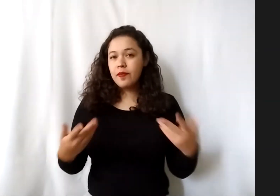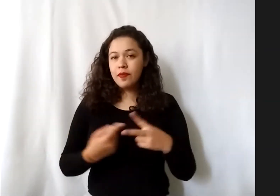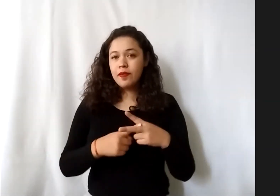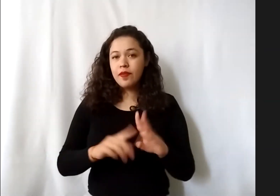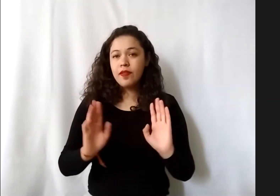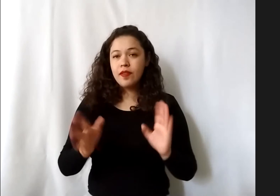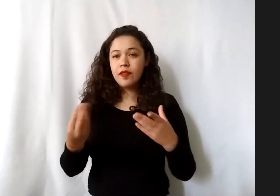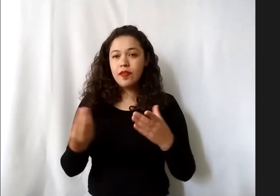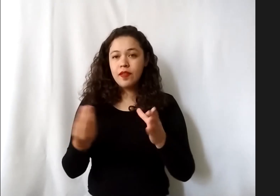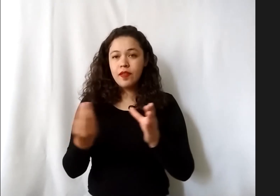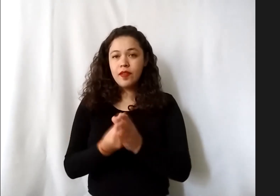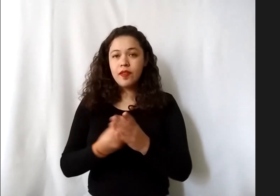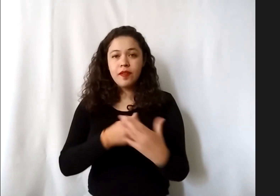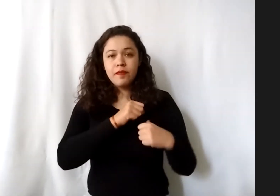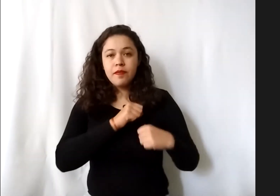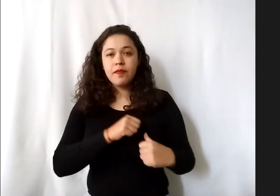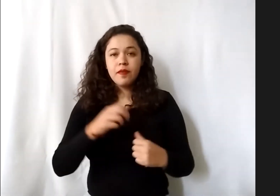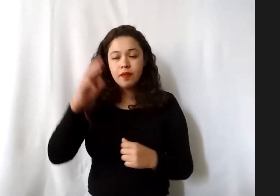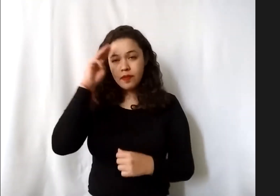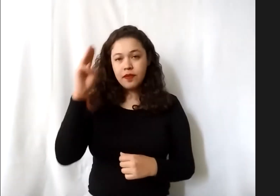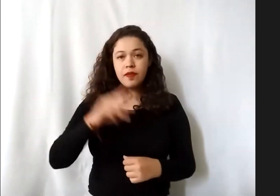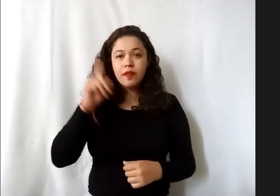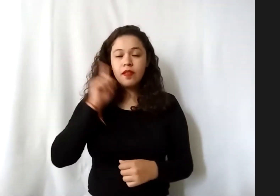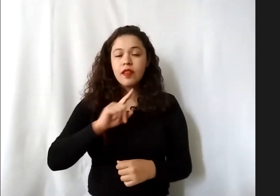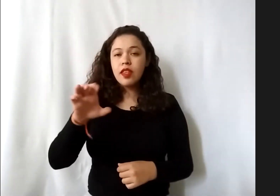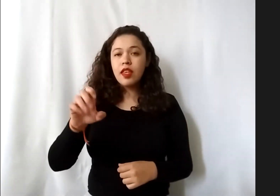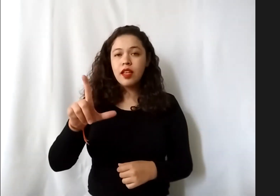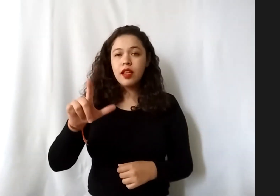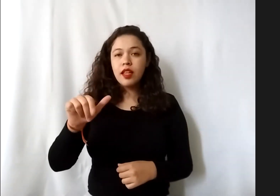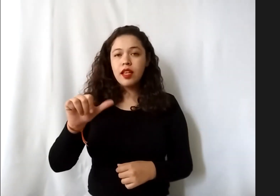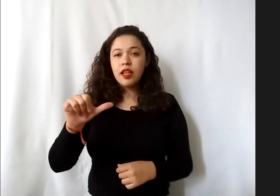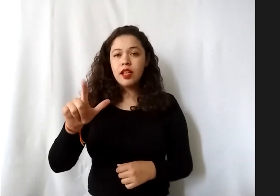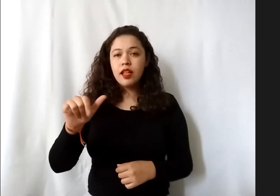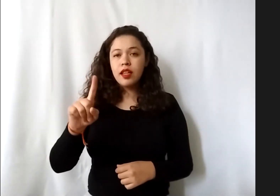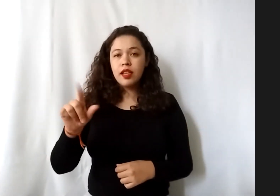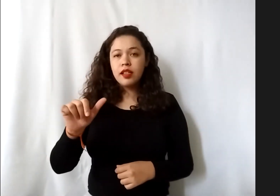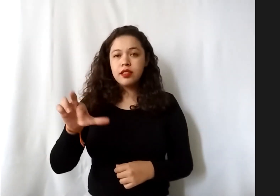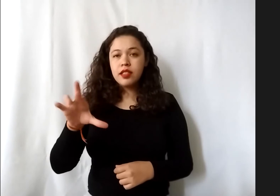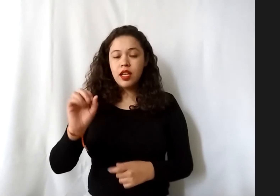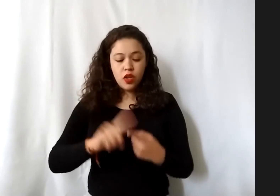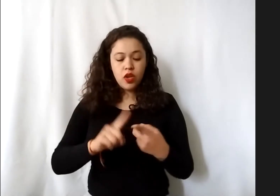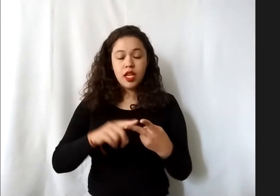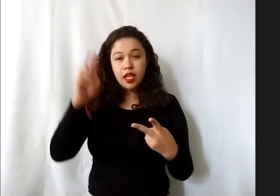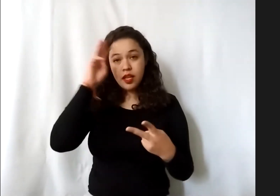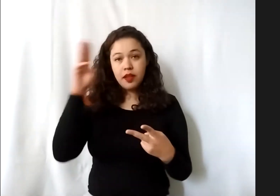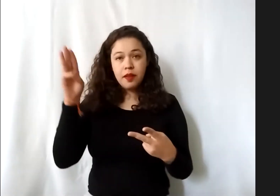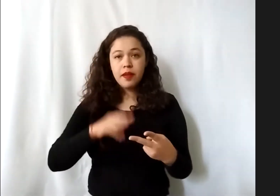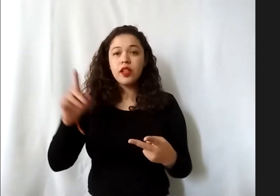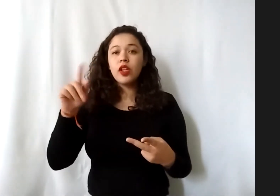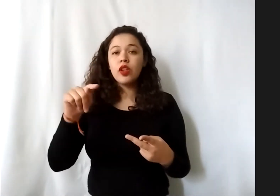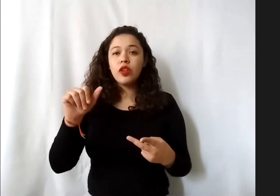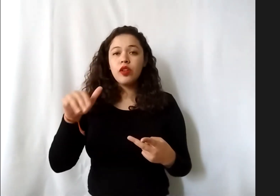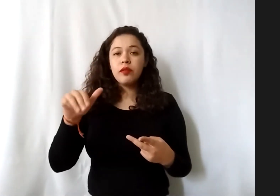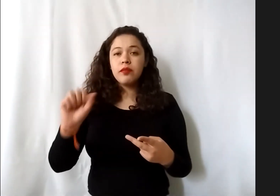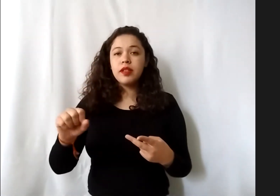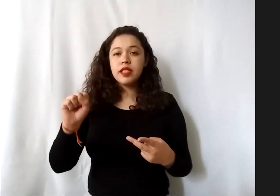curso a cargo de la maestra Elia Lázaro y el maestro Tomás Silva, de quienes me voy a permitir